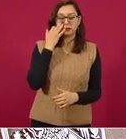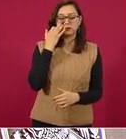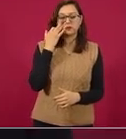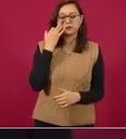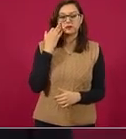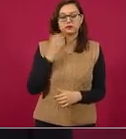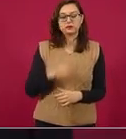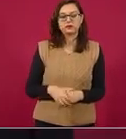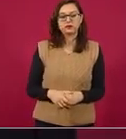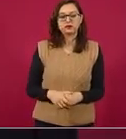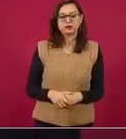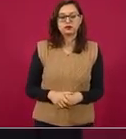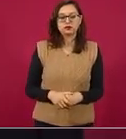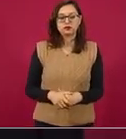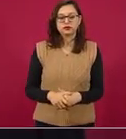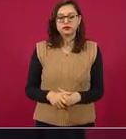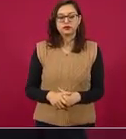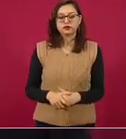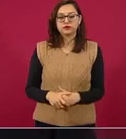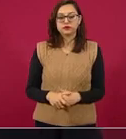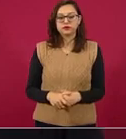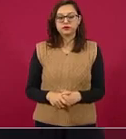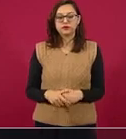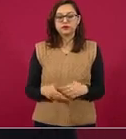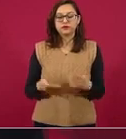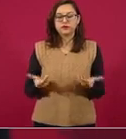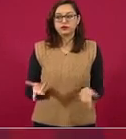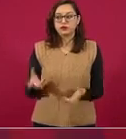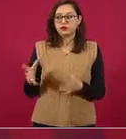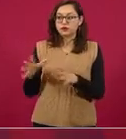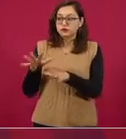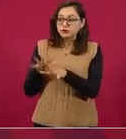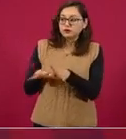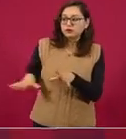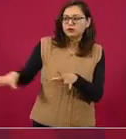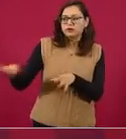les molesta todo lo que